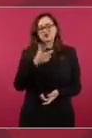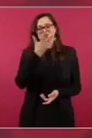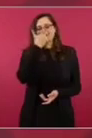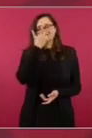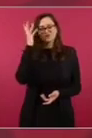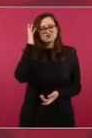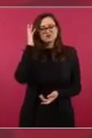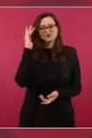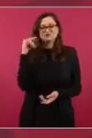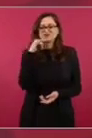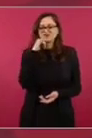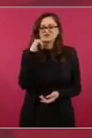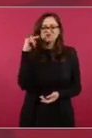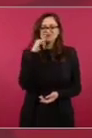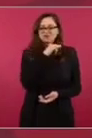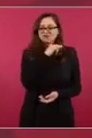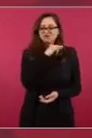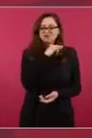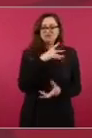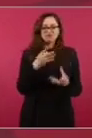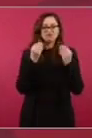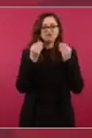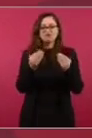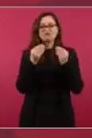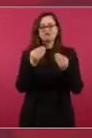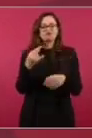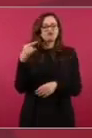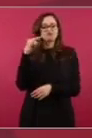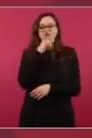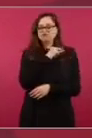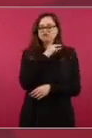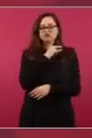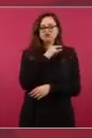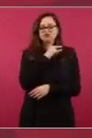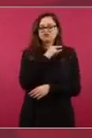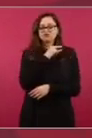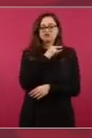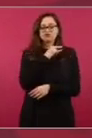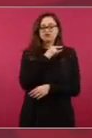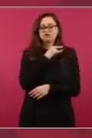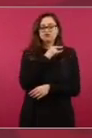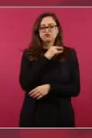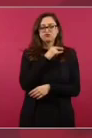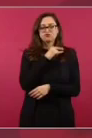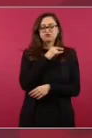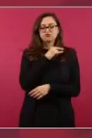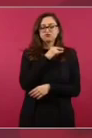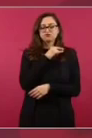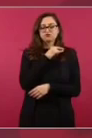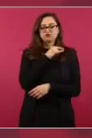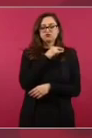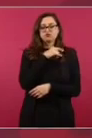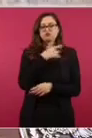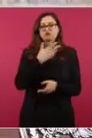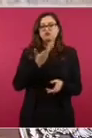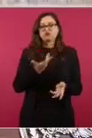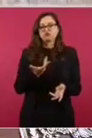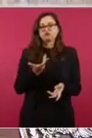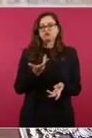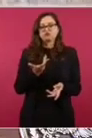y también